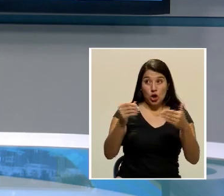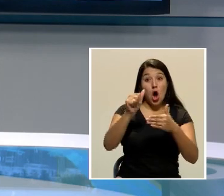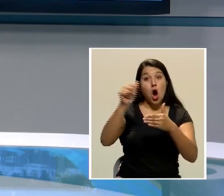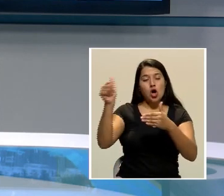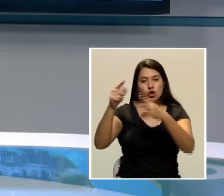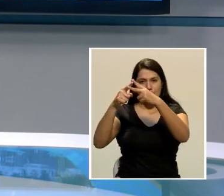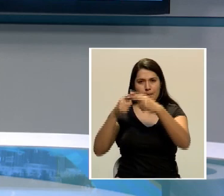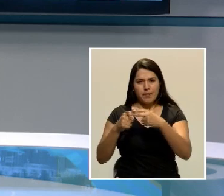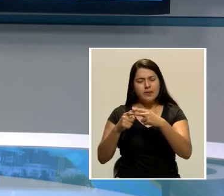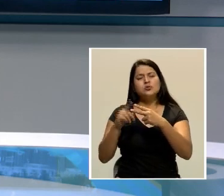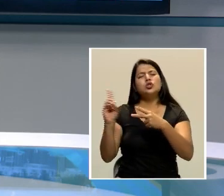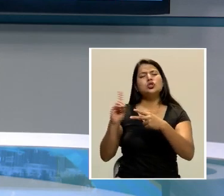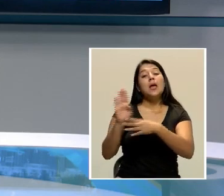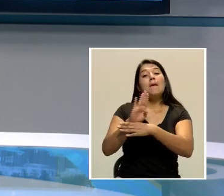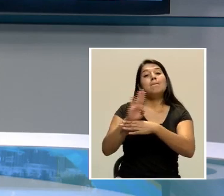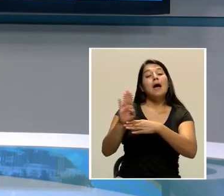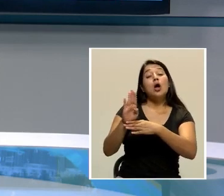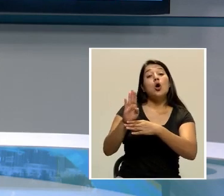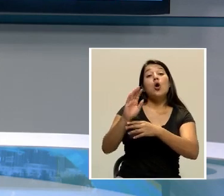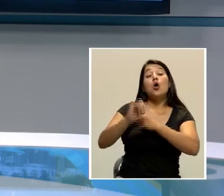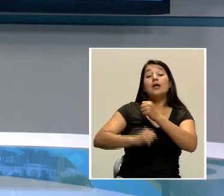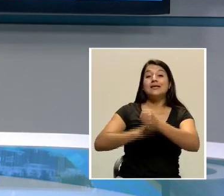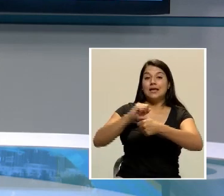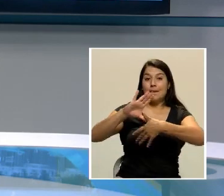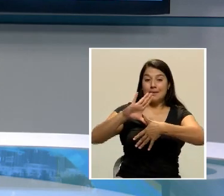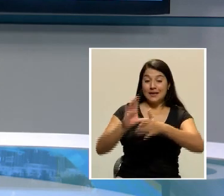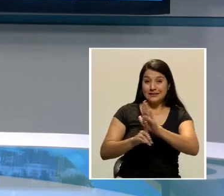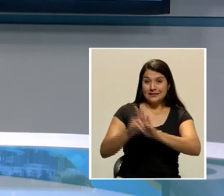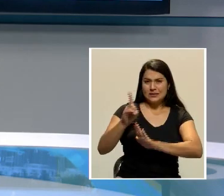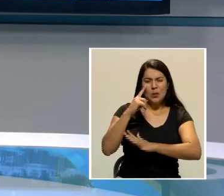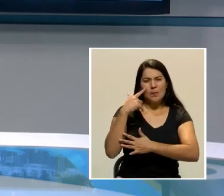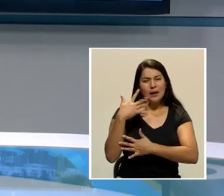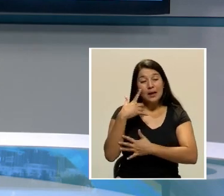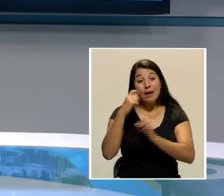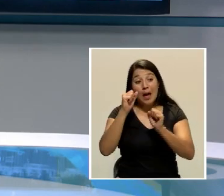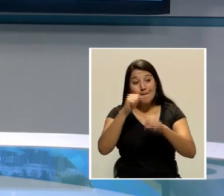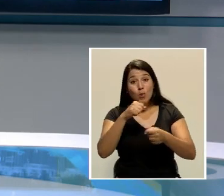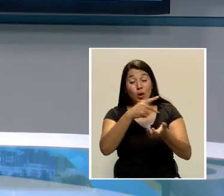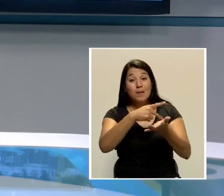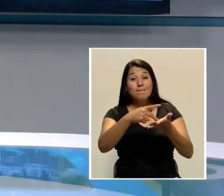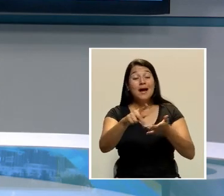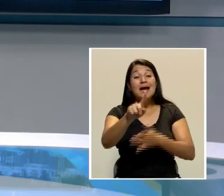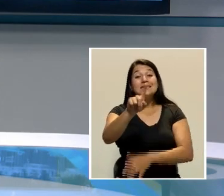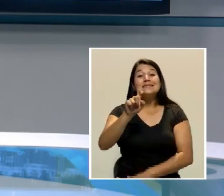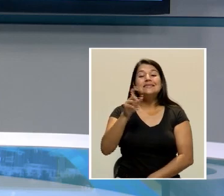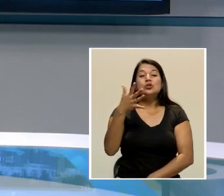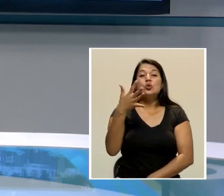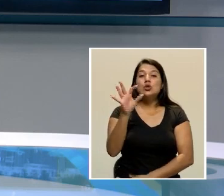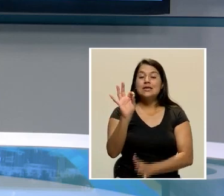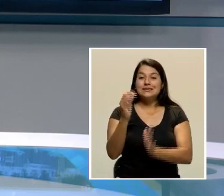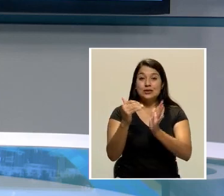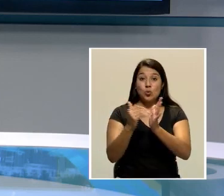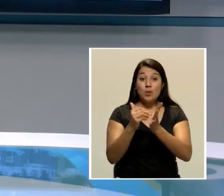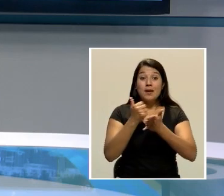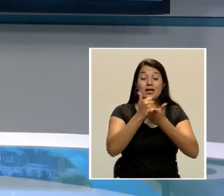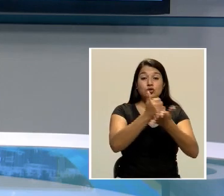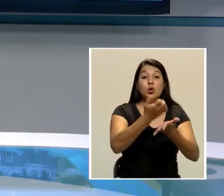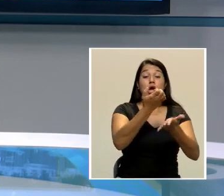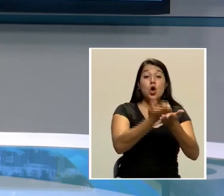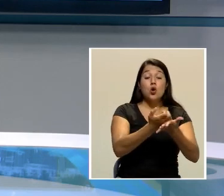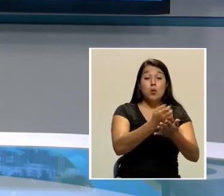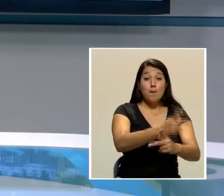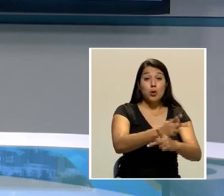del Banco Interamericano de Desarrollo, para financiar el giro de 119,000 bonos proteger